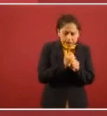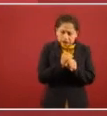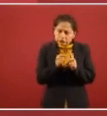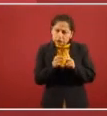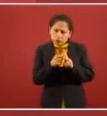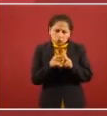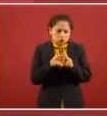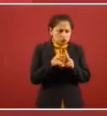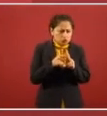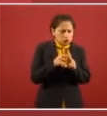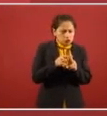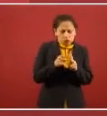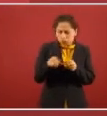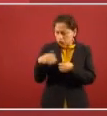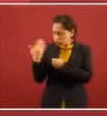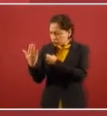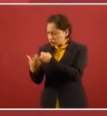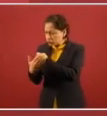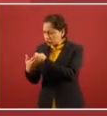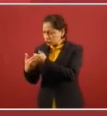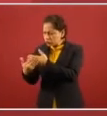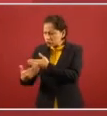vamos bien en ese